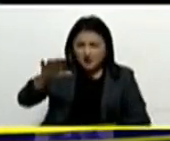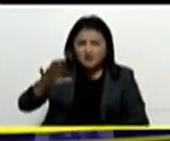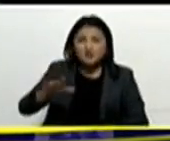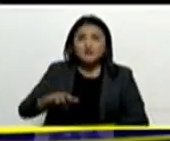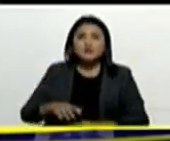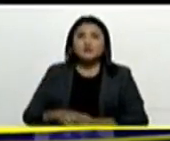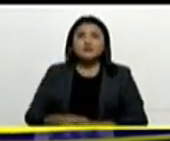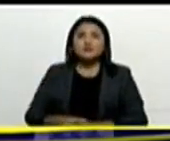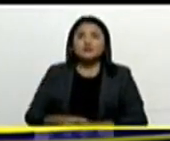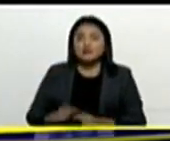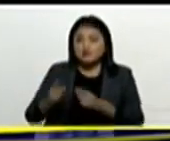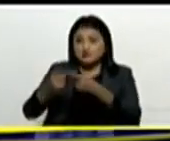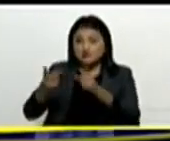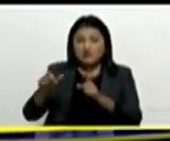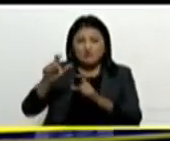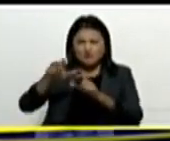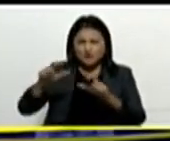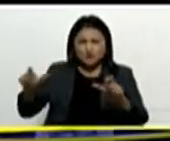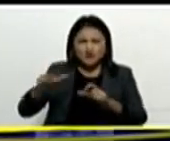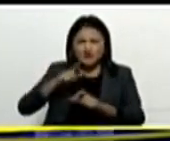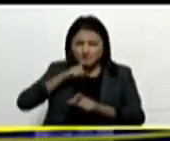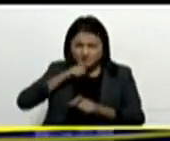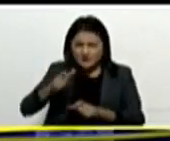aves de mal agüero,